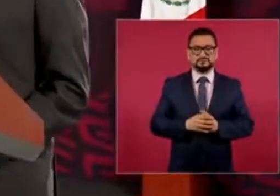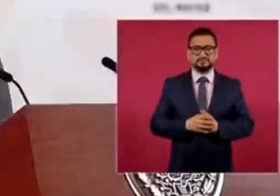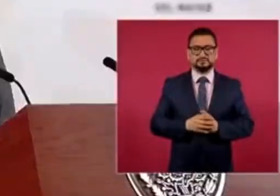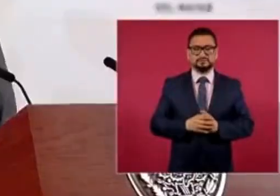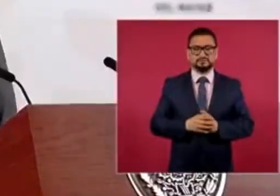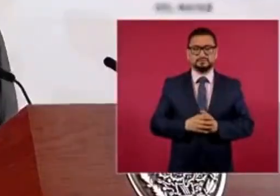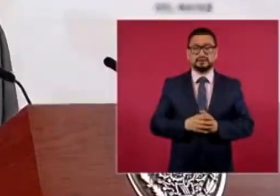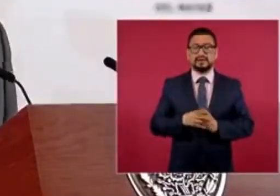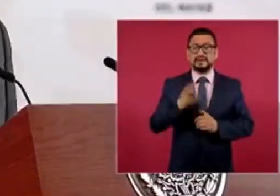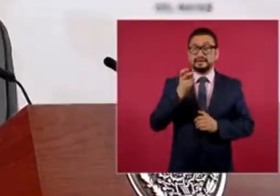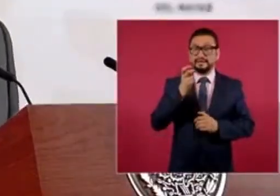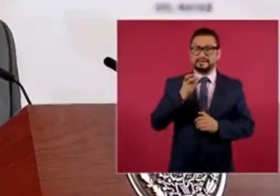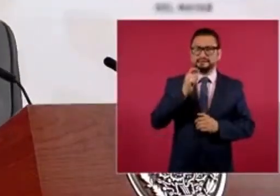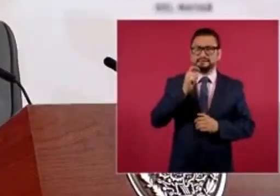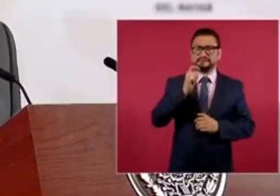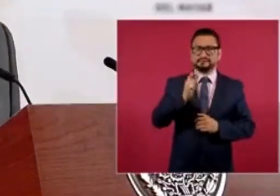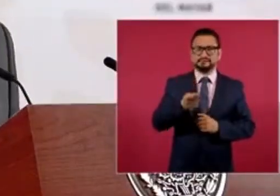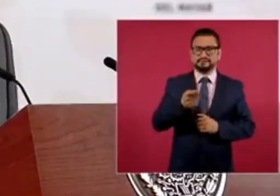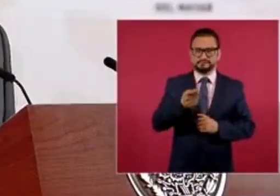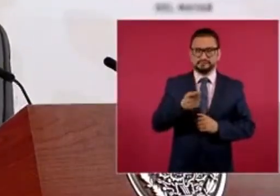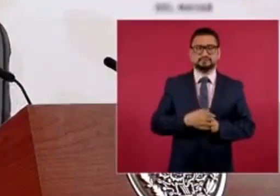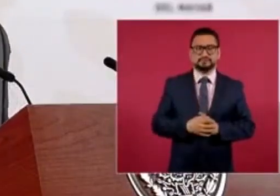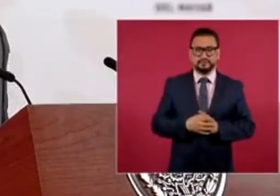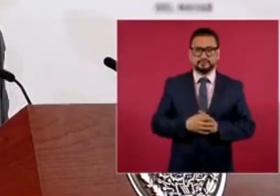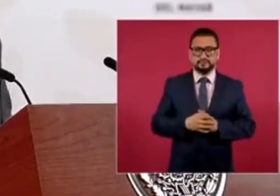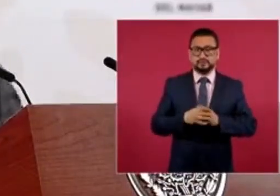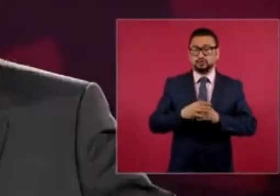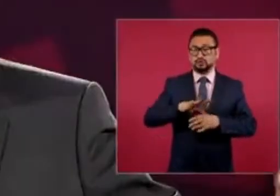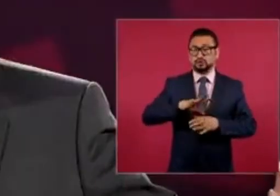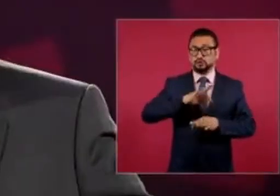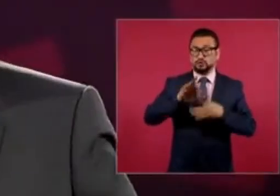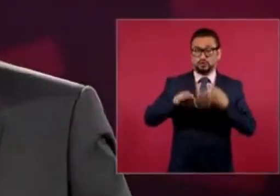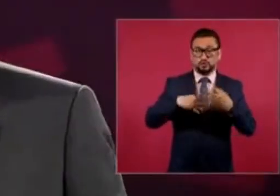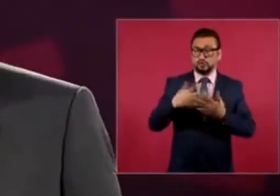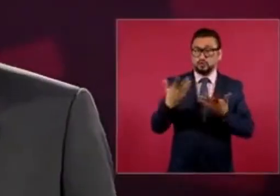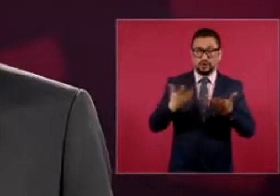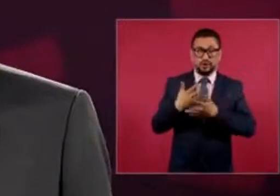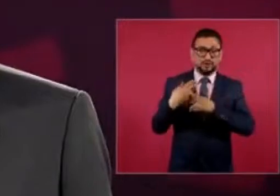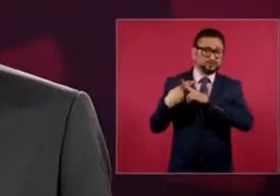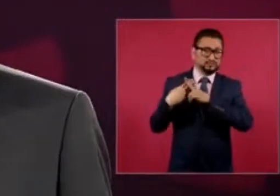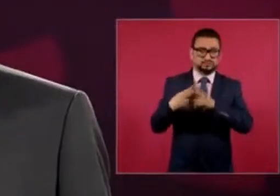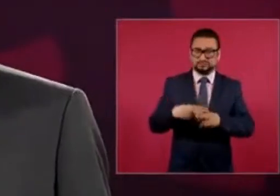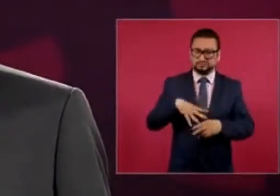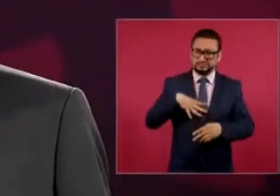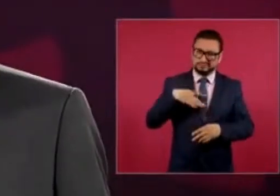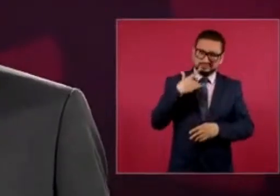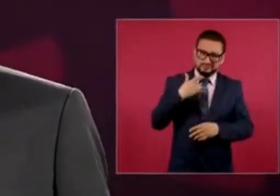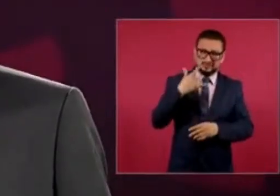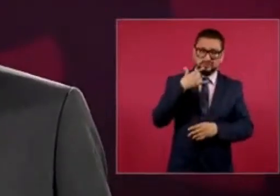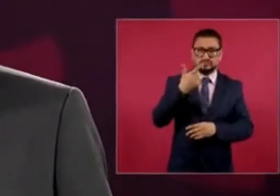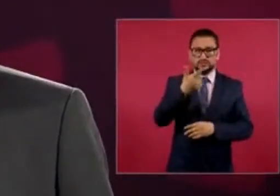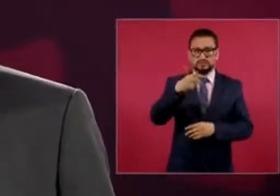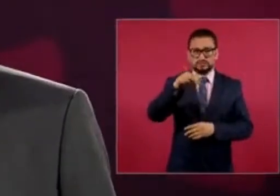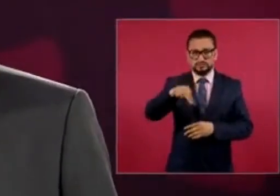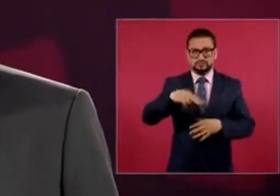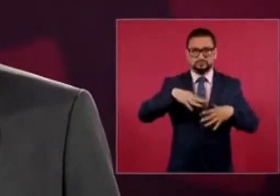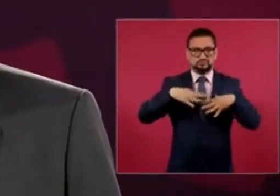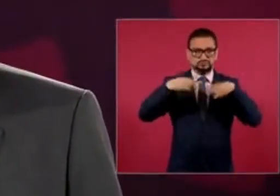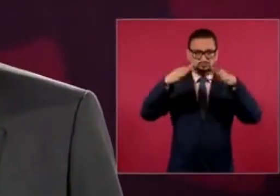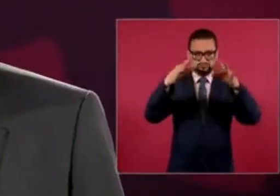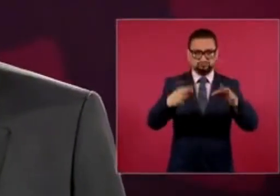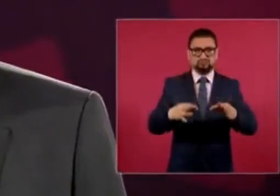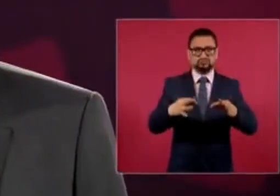esto va a significar que todo el esfuerzo que hemos hecho para crear la Guardia Nacional